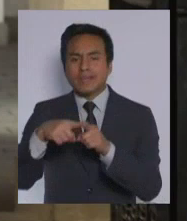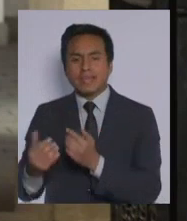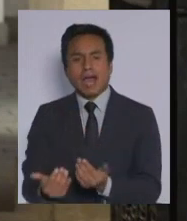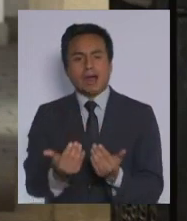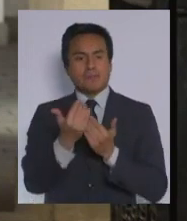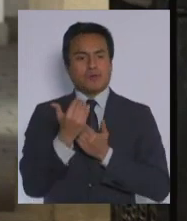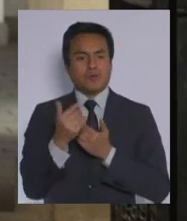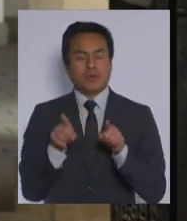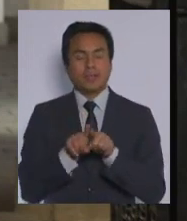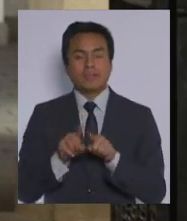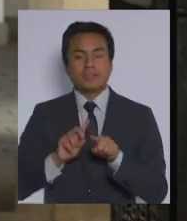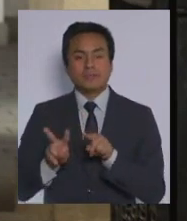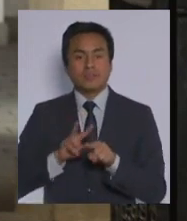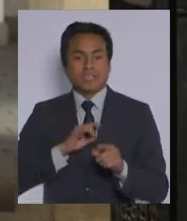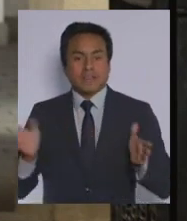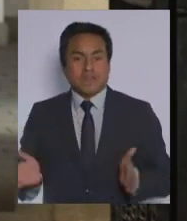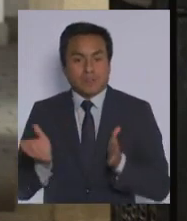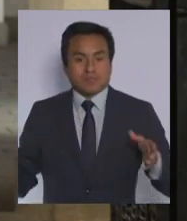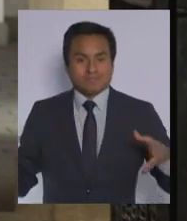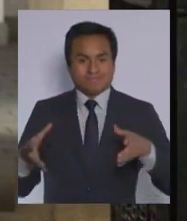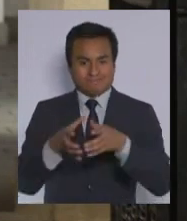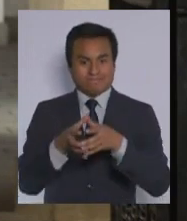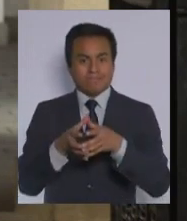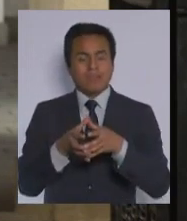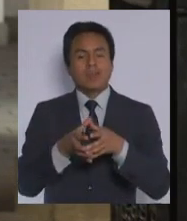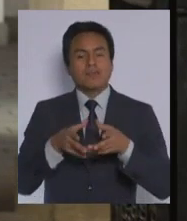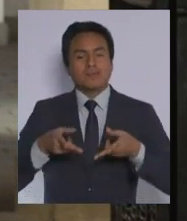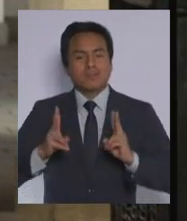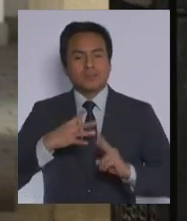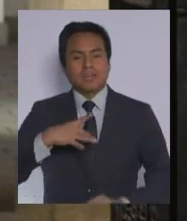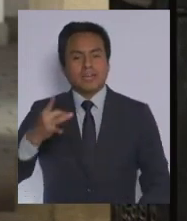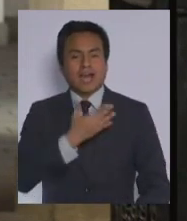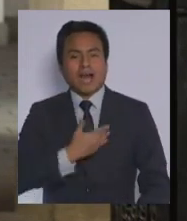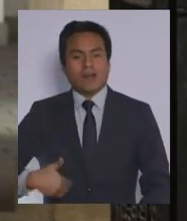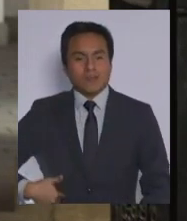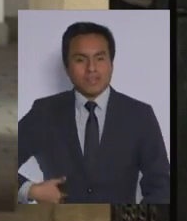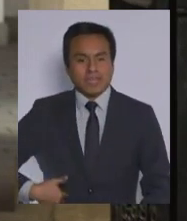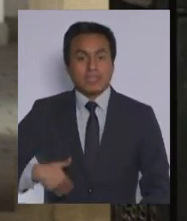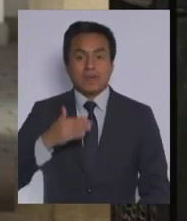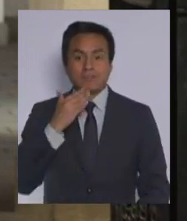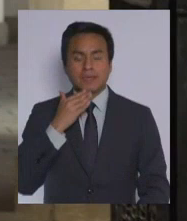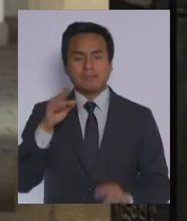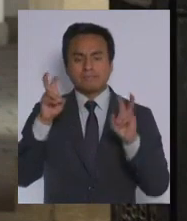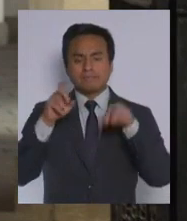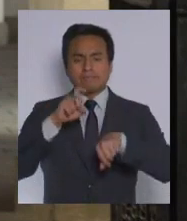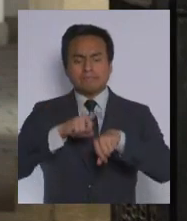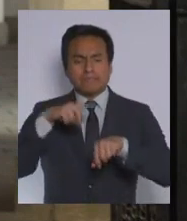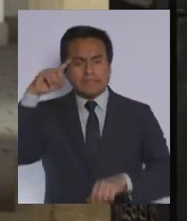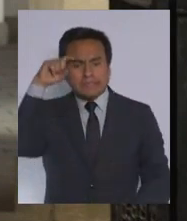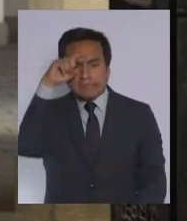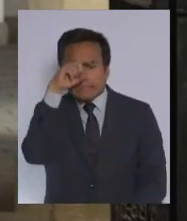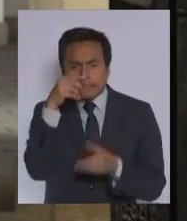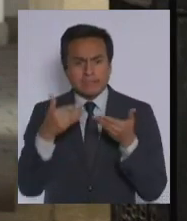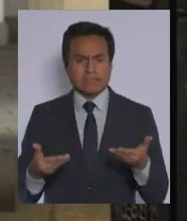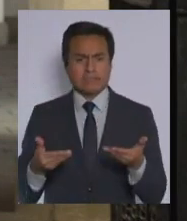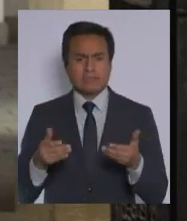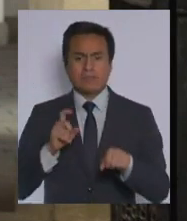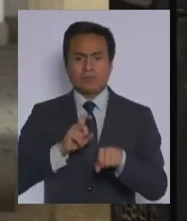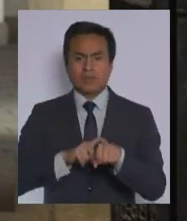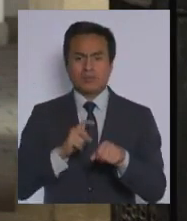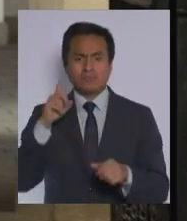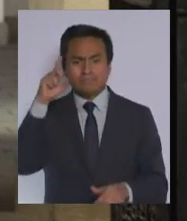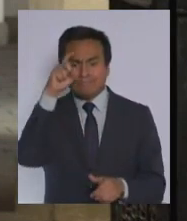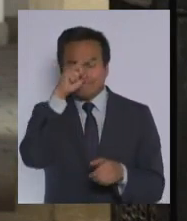formamos una coalición que nos permitió llegar a gobernar tenemos momentos duros y estamos pasando por momentos